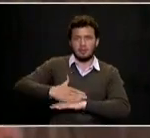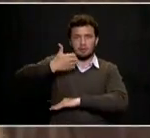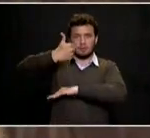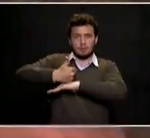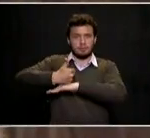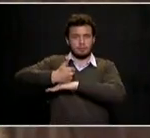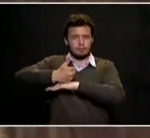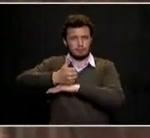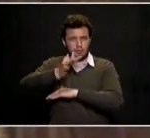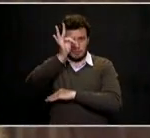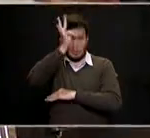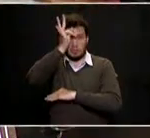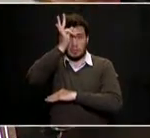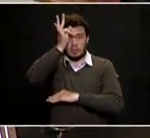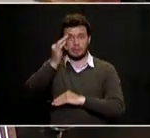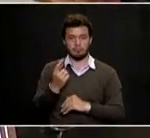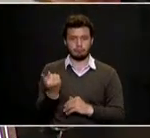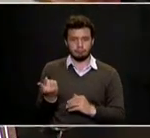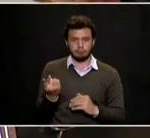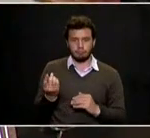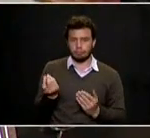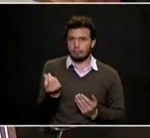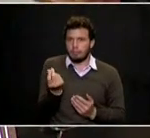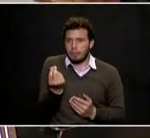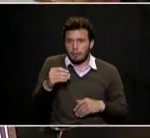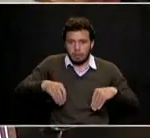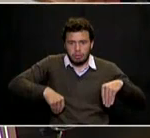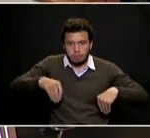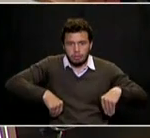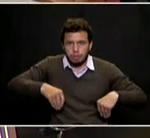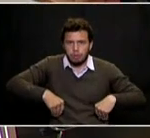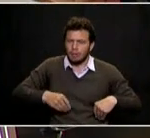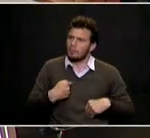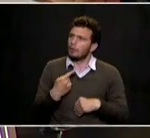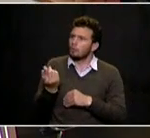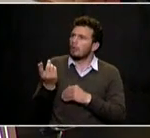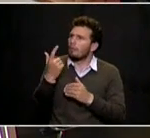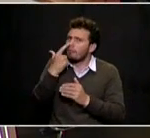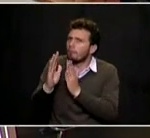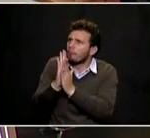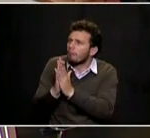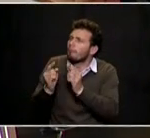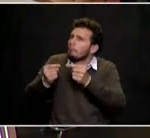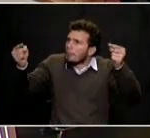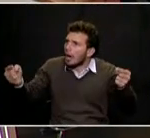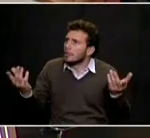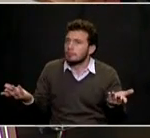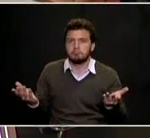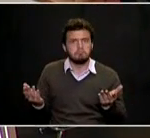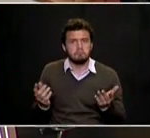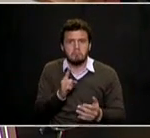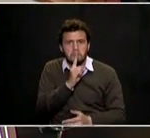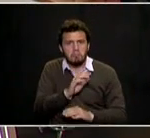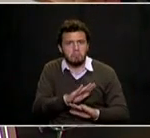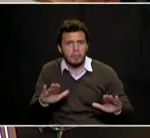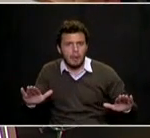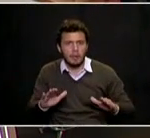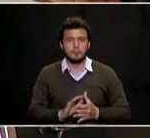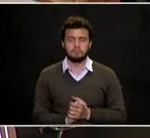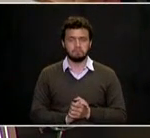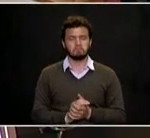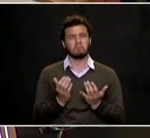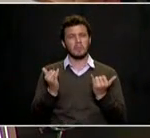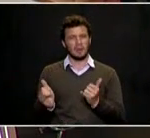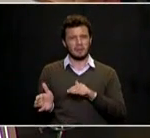preguntas de corrupción que nunca se han resuelto candidato muchísimas gracias en aras de la equidad tenemos los mismos temas las mis los